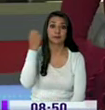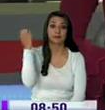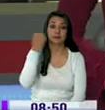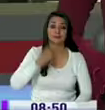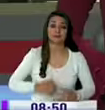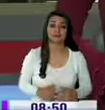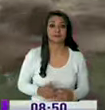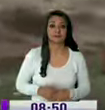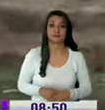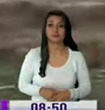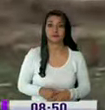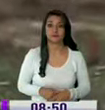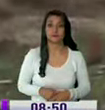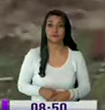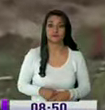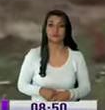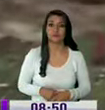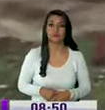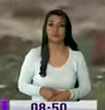sector